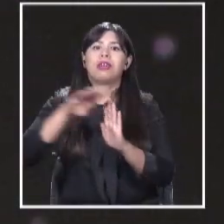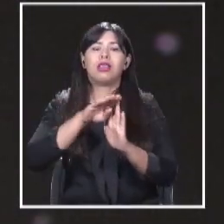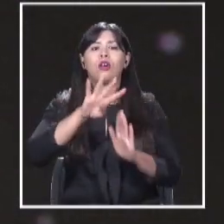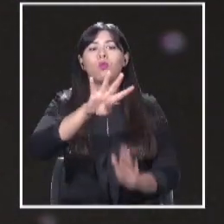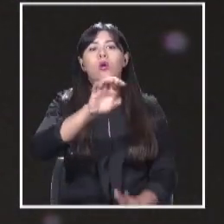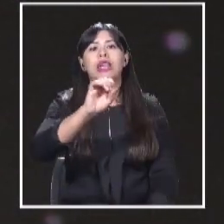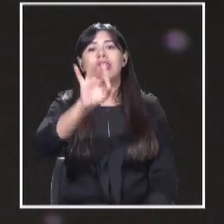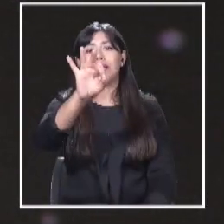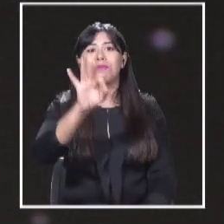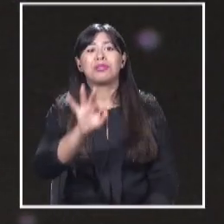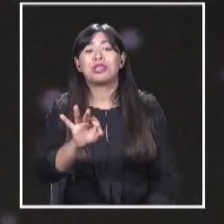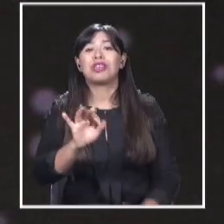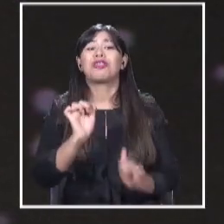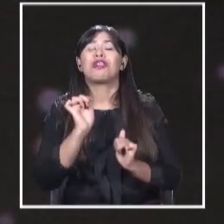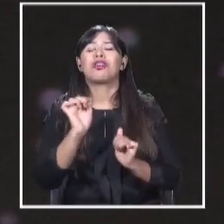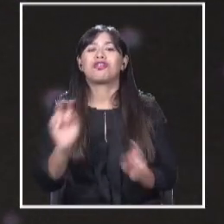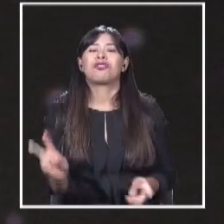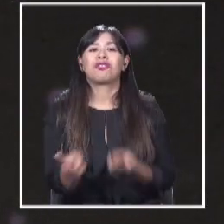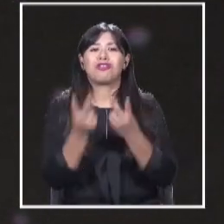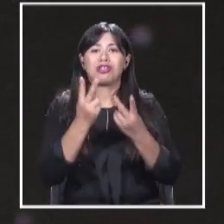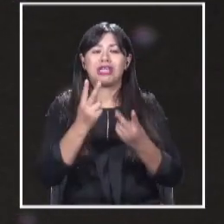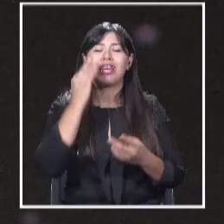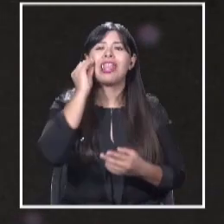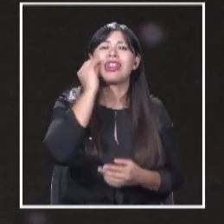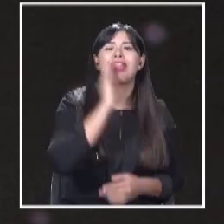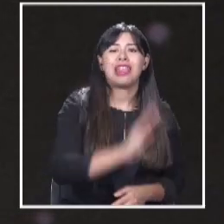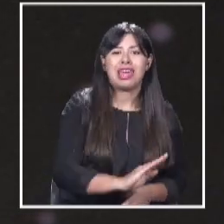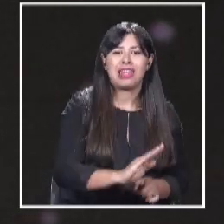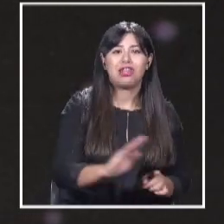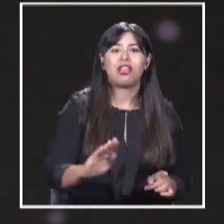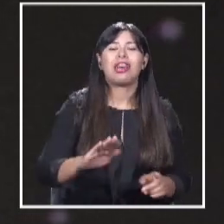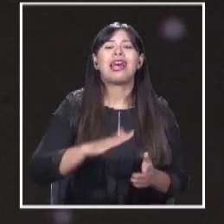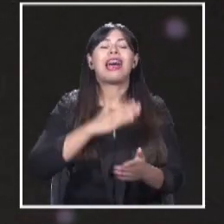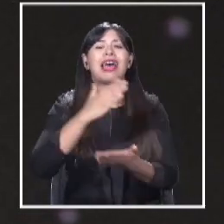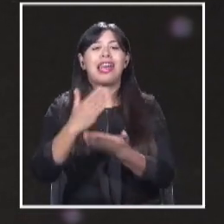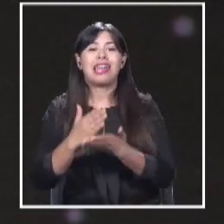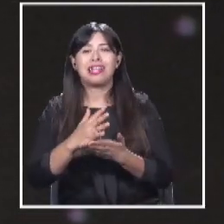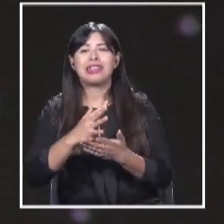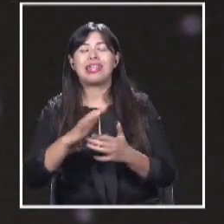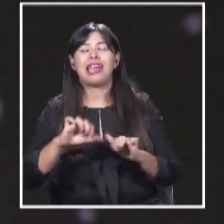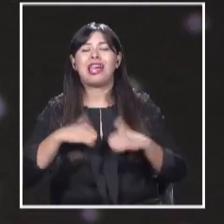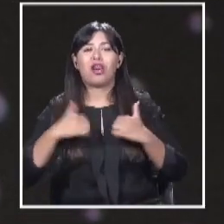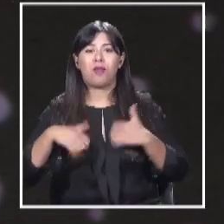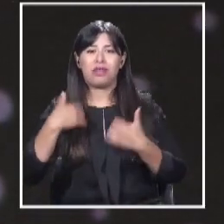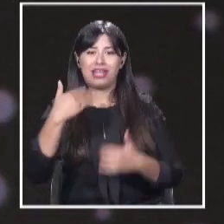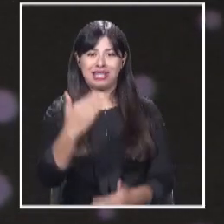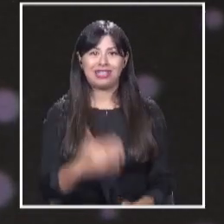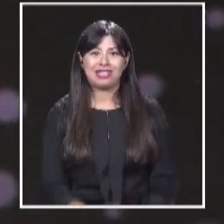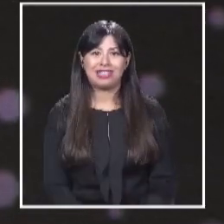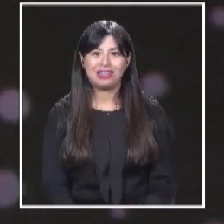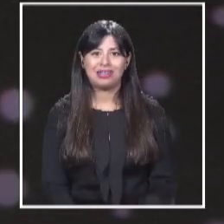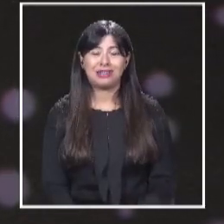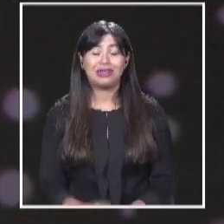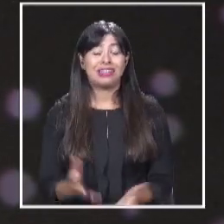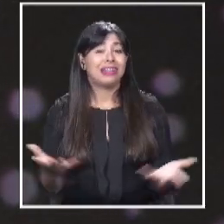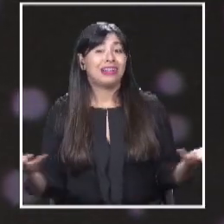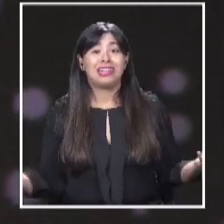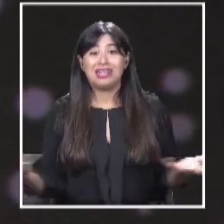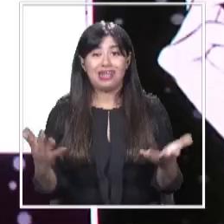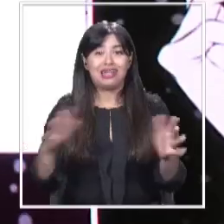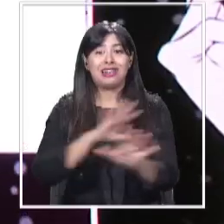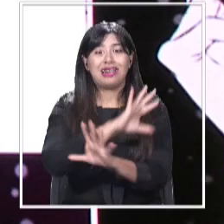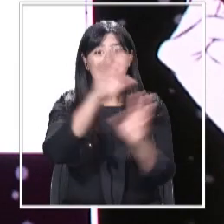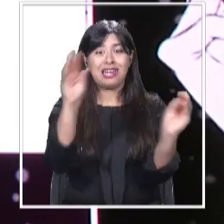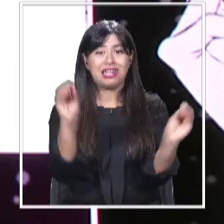de supervivencia de los nietos que se mantiene hasta la adolescencia. En resumen, yo diría que vivir como